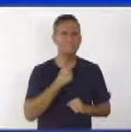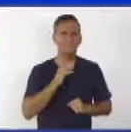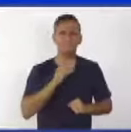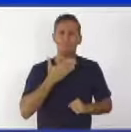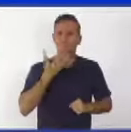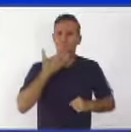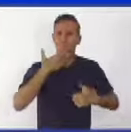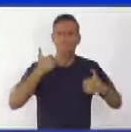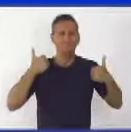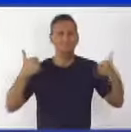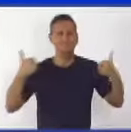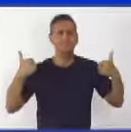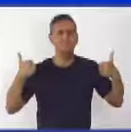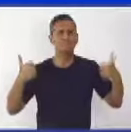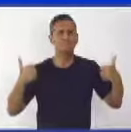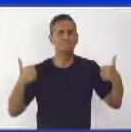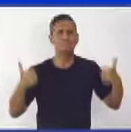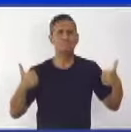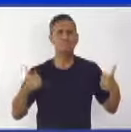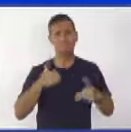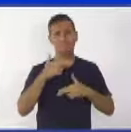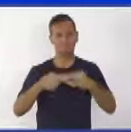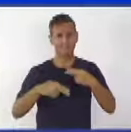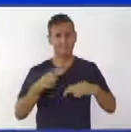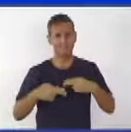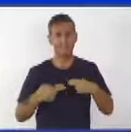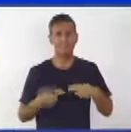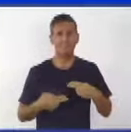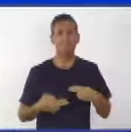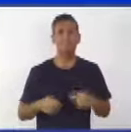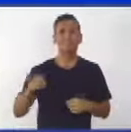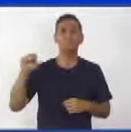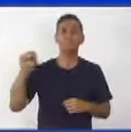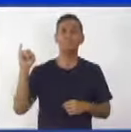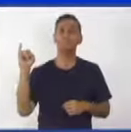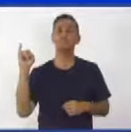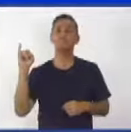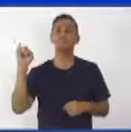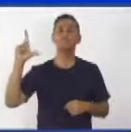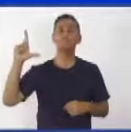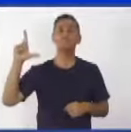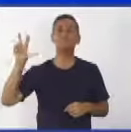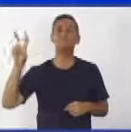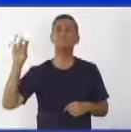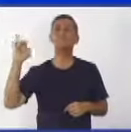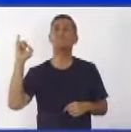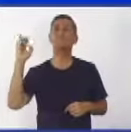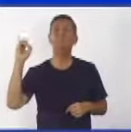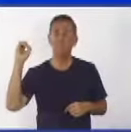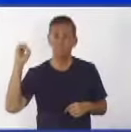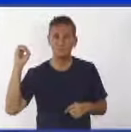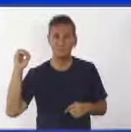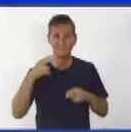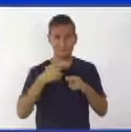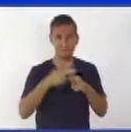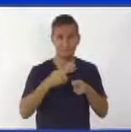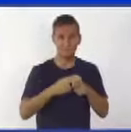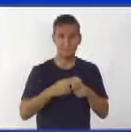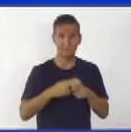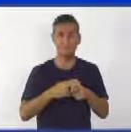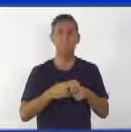silvio rodríguez y que está titulada con ángeles y qué van a hacer con